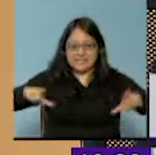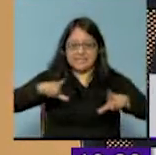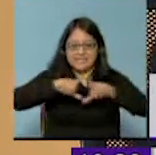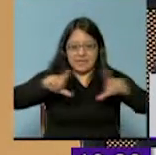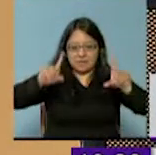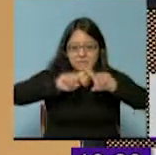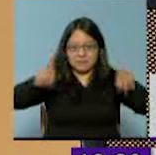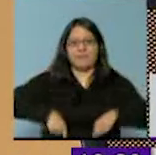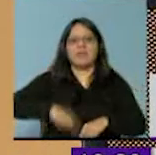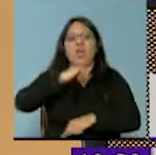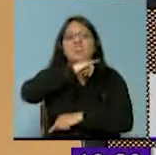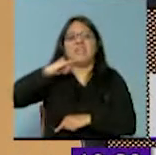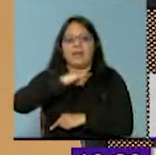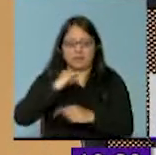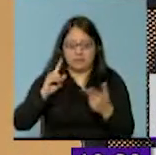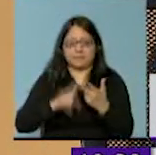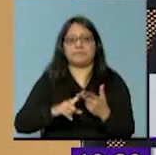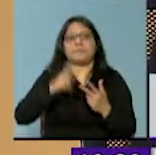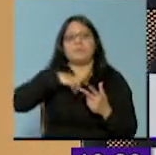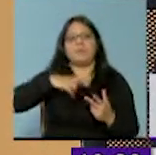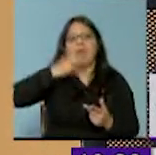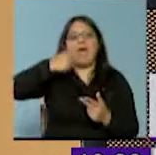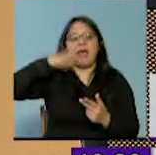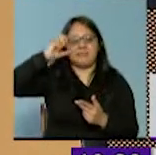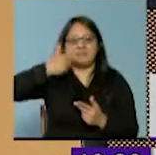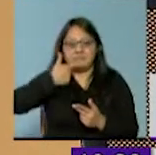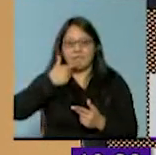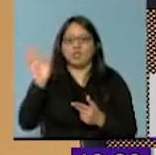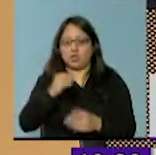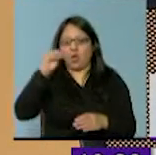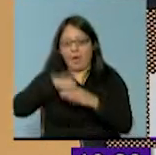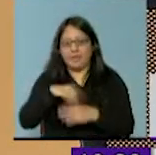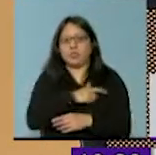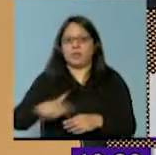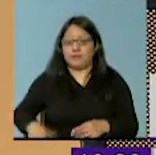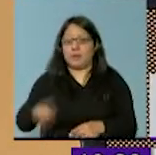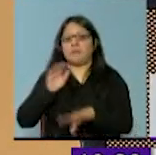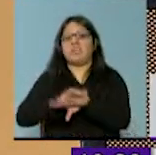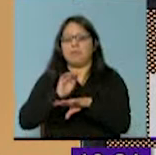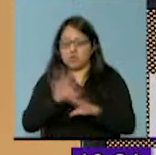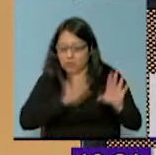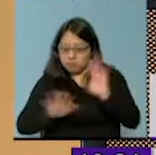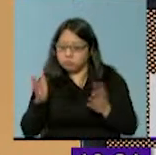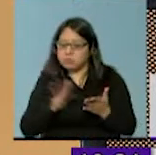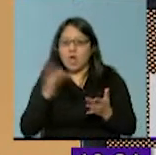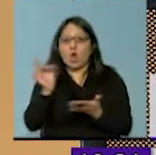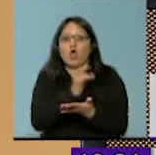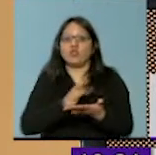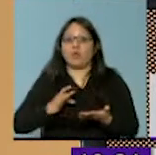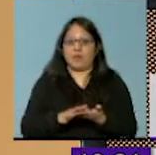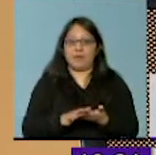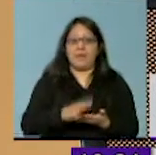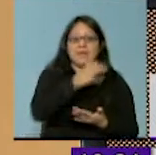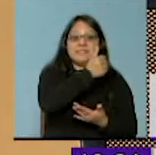con ANSES, con SINTIS, con las instituciones del Estado que se encarga de hacer esto. El 60% de las personas